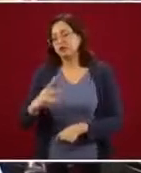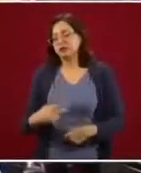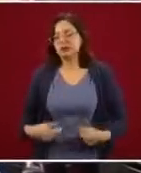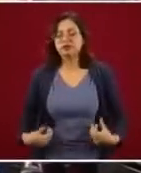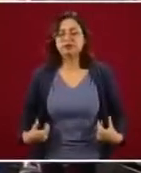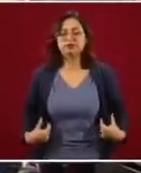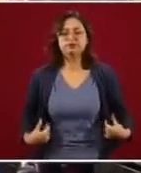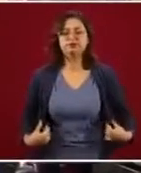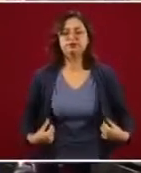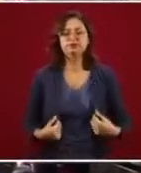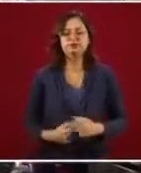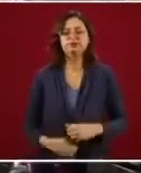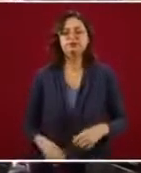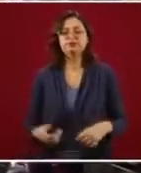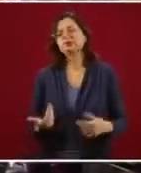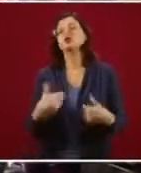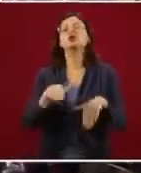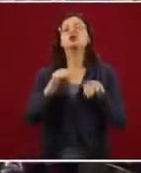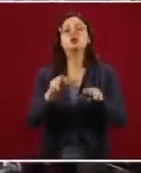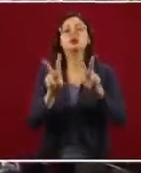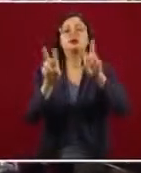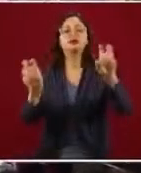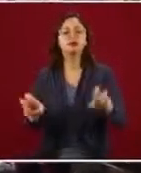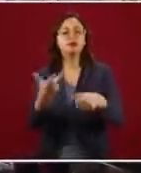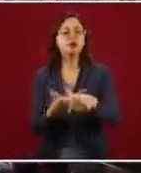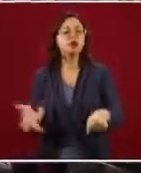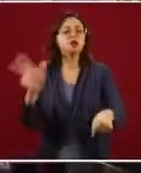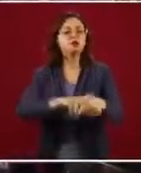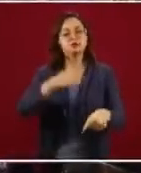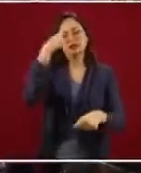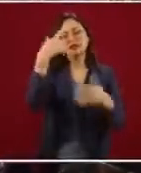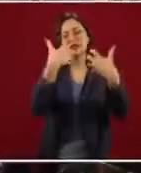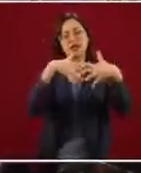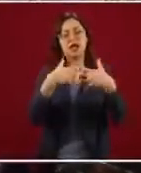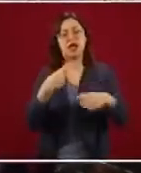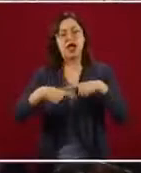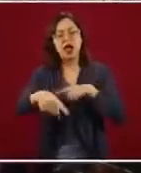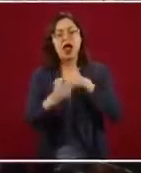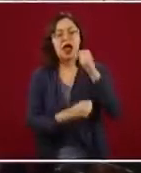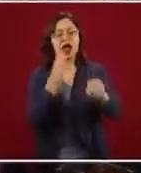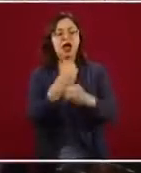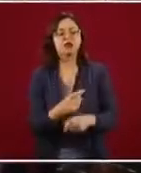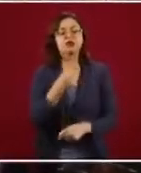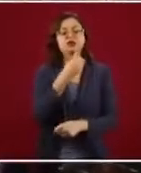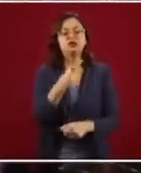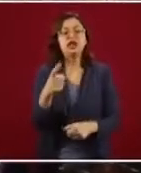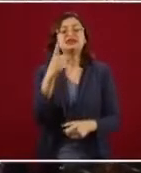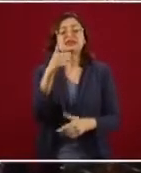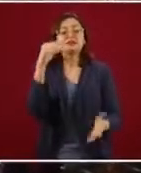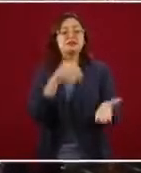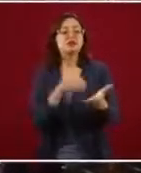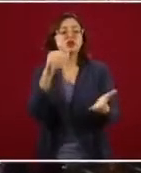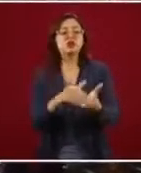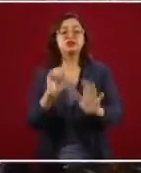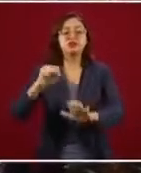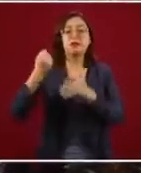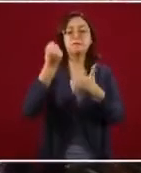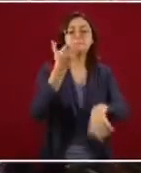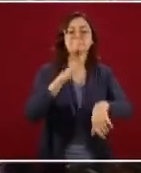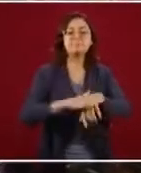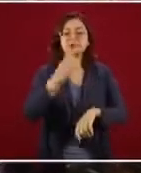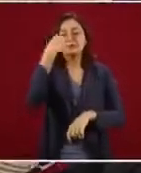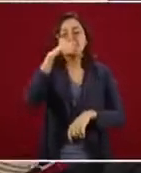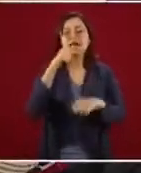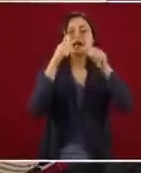Y con respecto al tema del hospital de neurología, en este año se le aumentaron 100 millones de pesos para el servicio, si no me equivoco, de los pacientes que acuden a